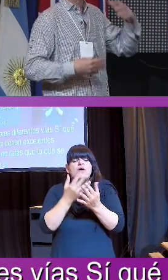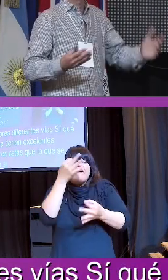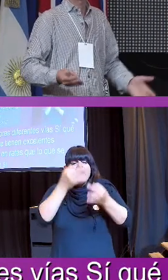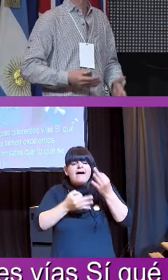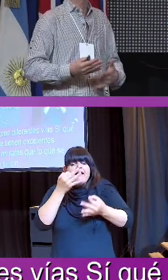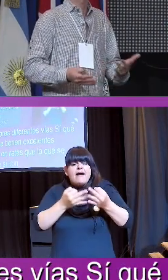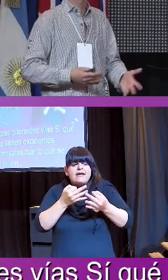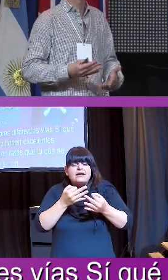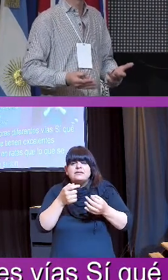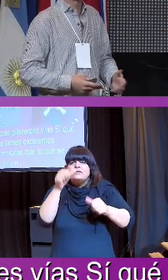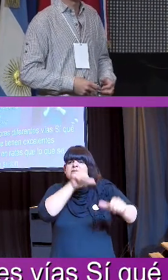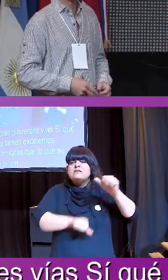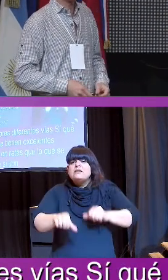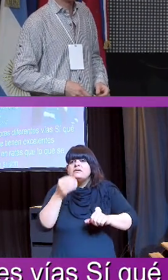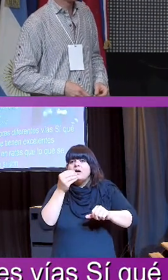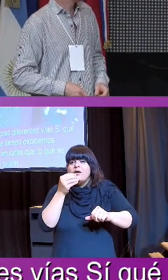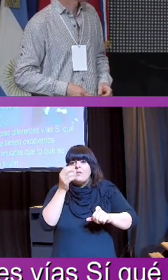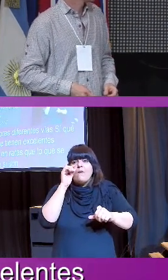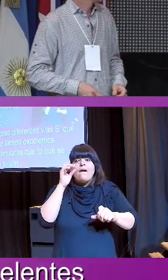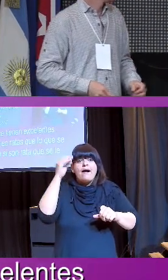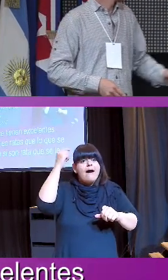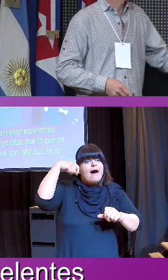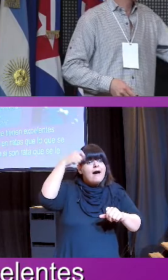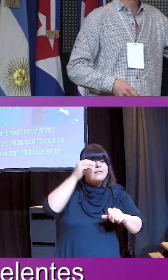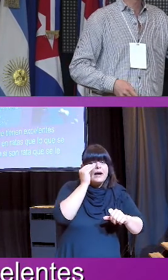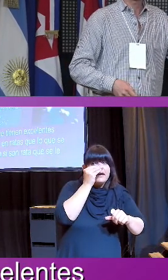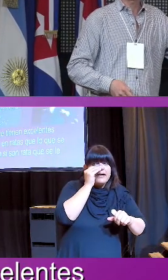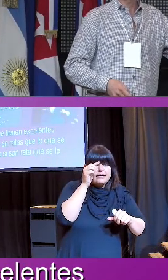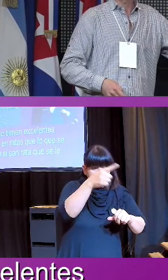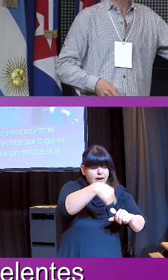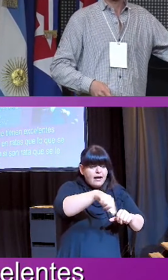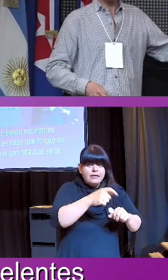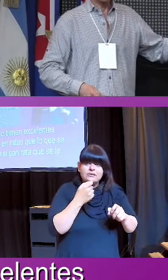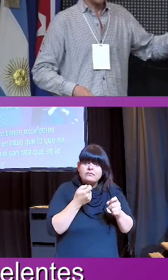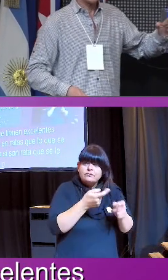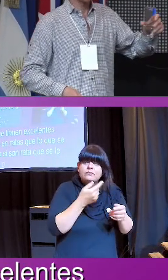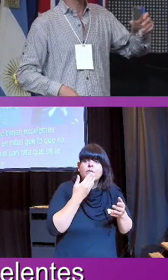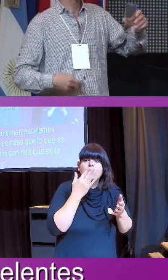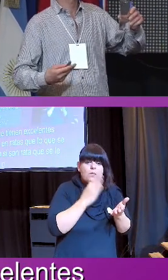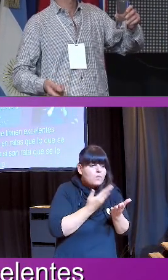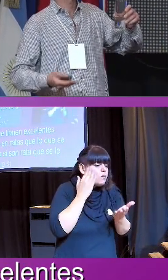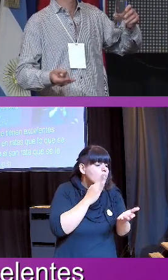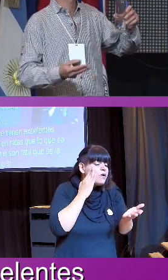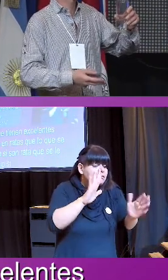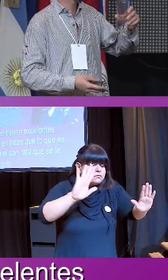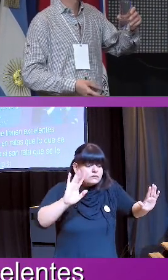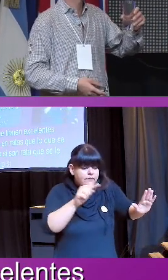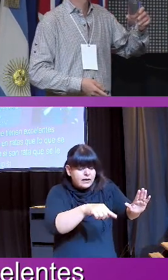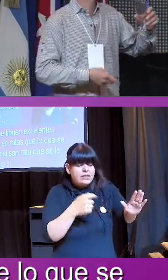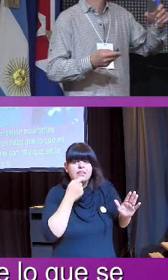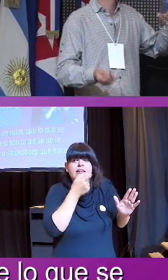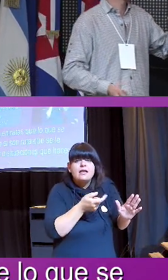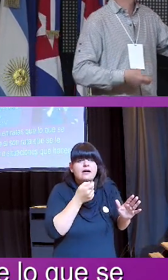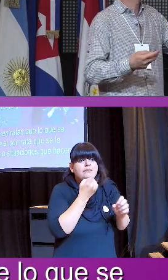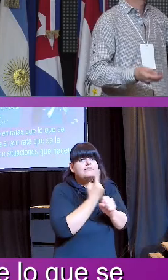Son ratas que se les generan determinadas mutaciones o situaciones que hacen que desarrollen